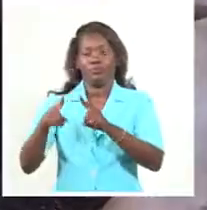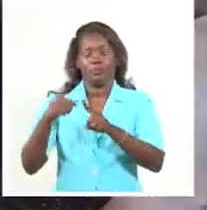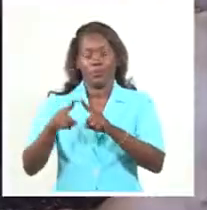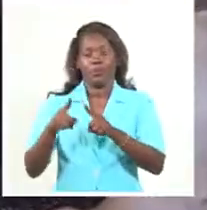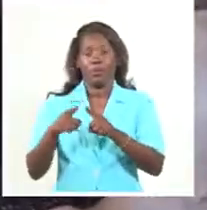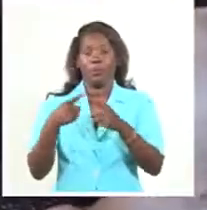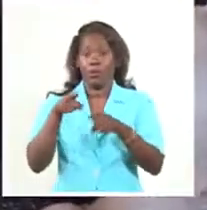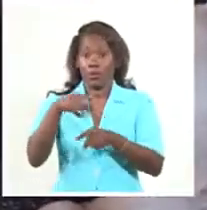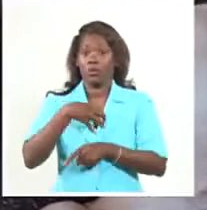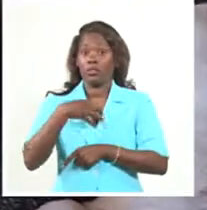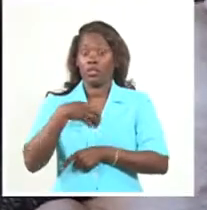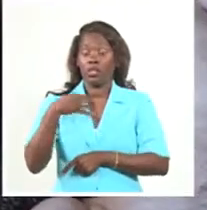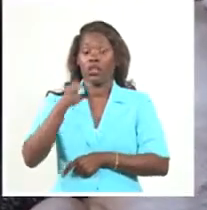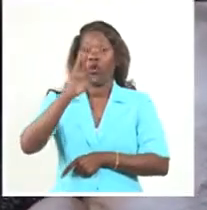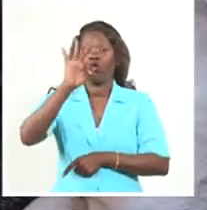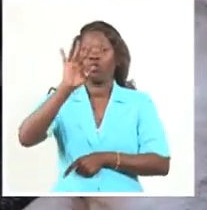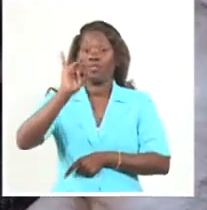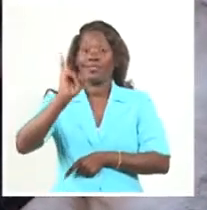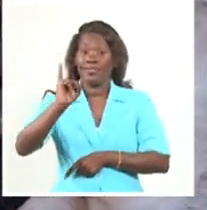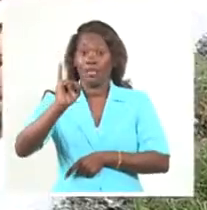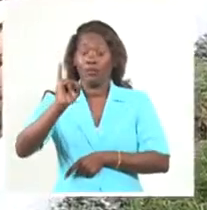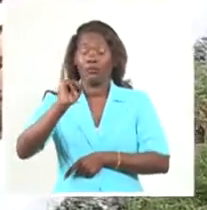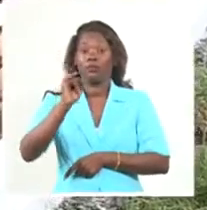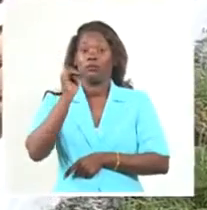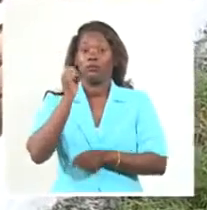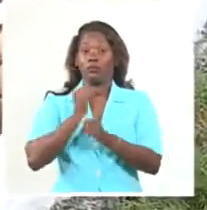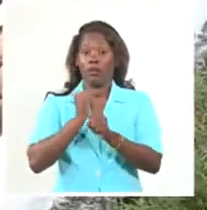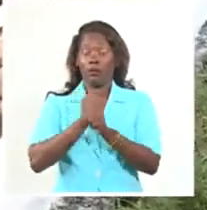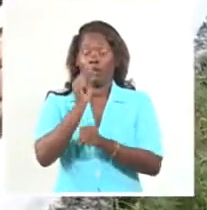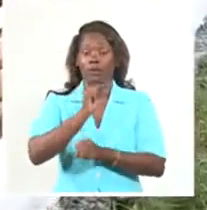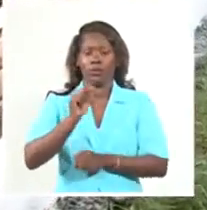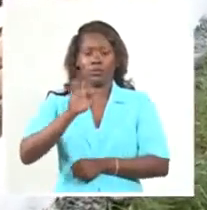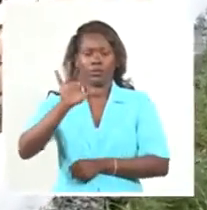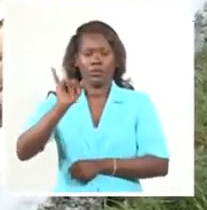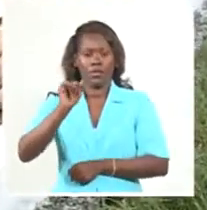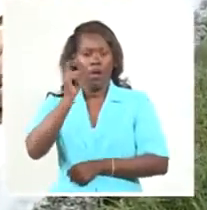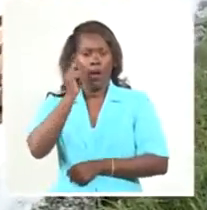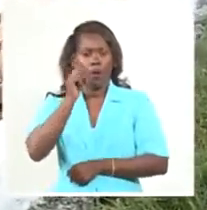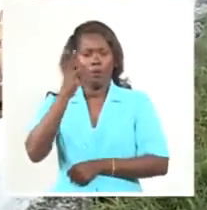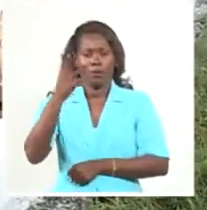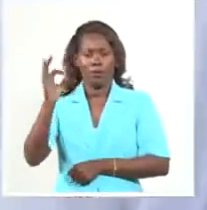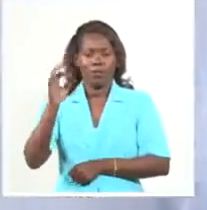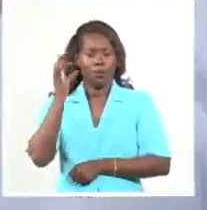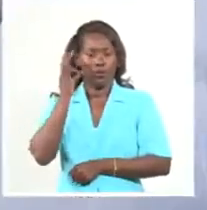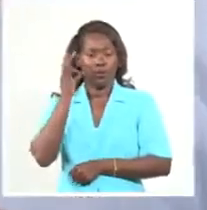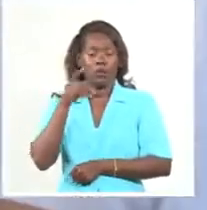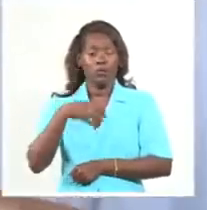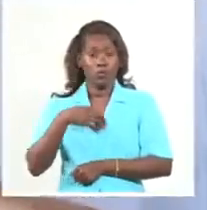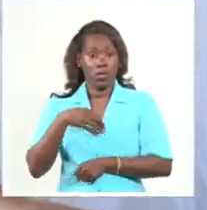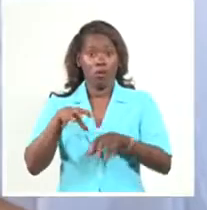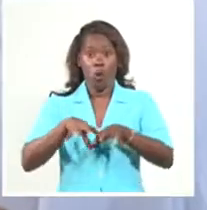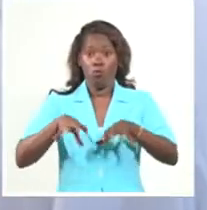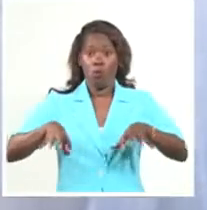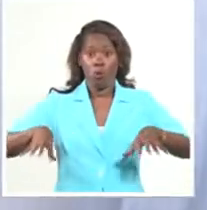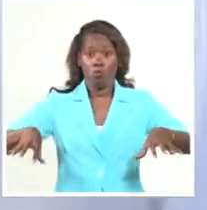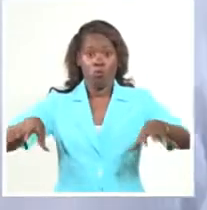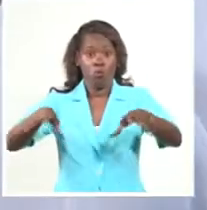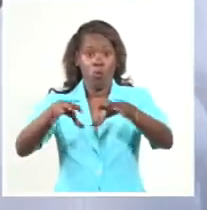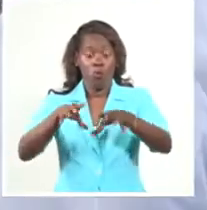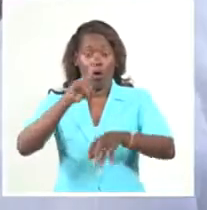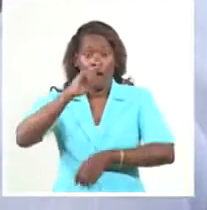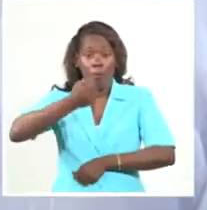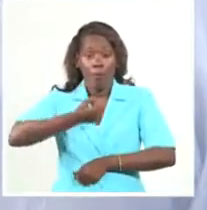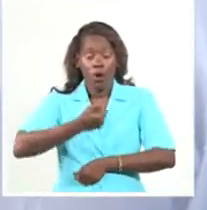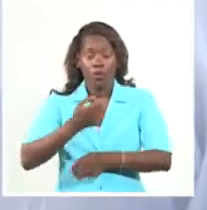trabajadores, de ellos 56 hombres y 30 mujeres. Hoy tienen unos 800 cerdos, de ellos 50 reproductoras, en 5